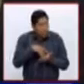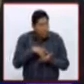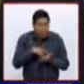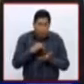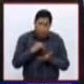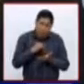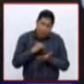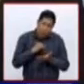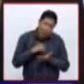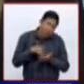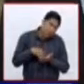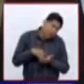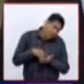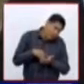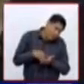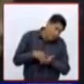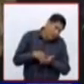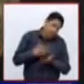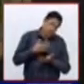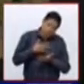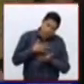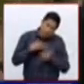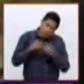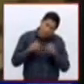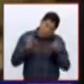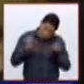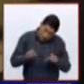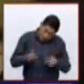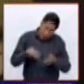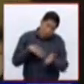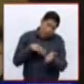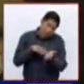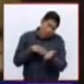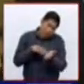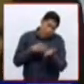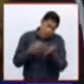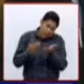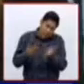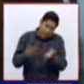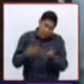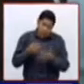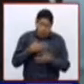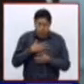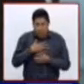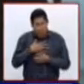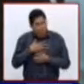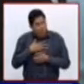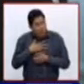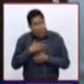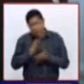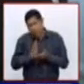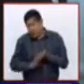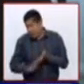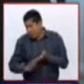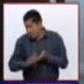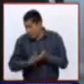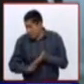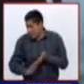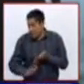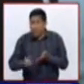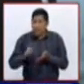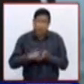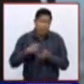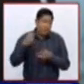estado. Yo también he estado delicada. Tengo aquí mi certificado médico. Y yo le pido mil disculpas, ¿no? Por